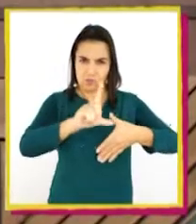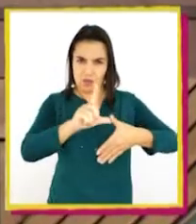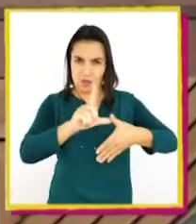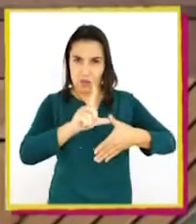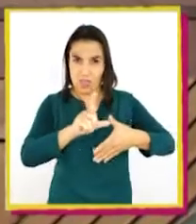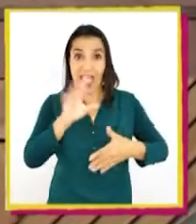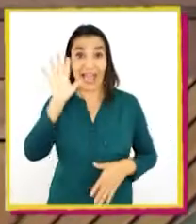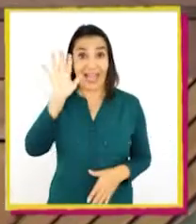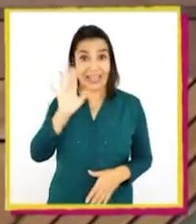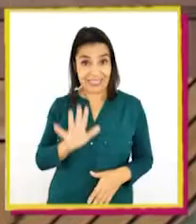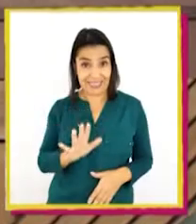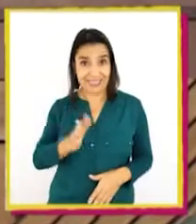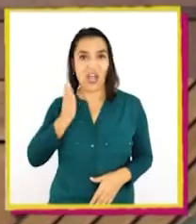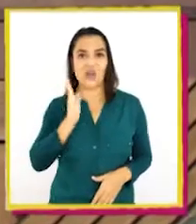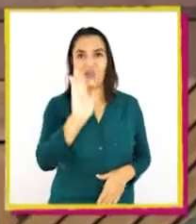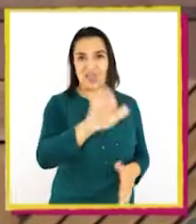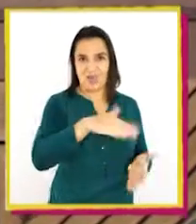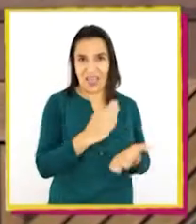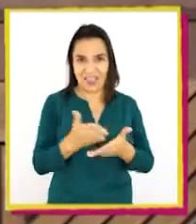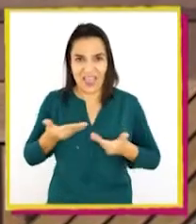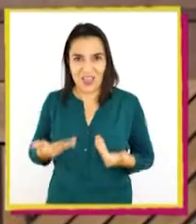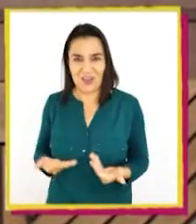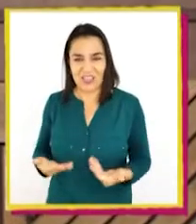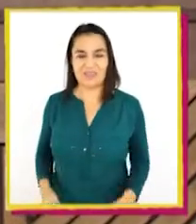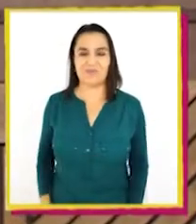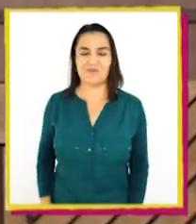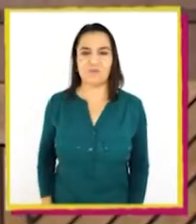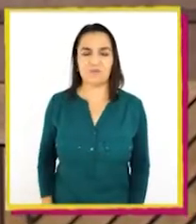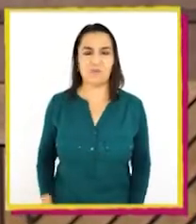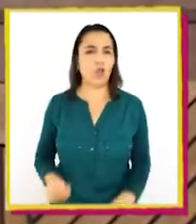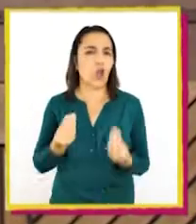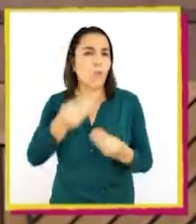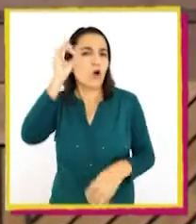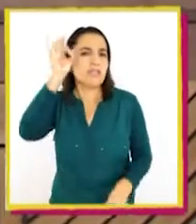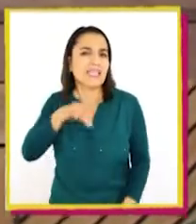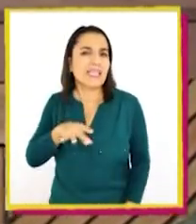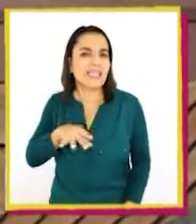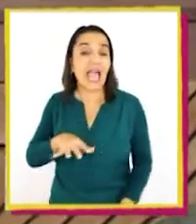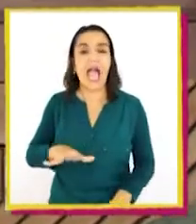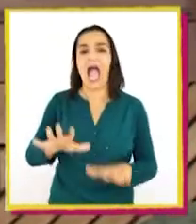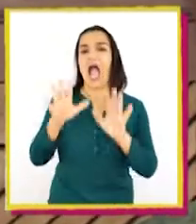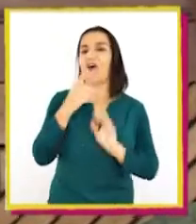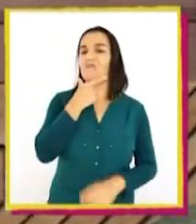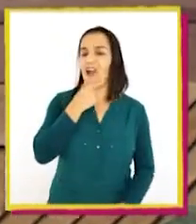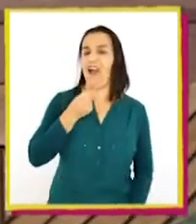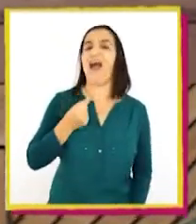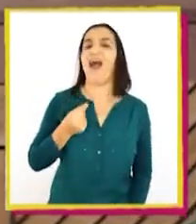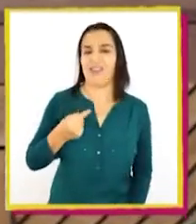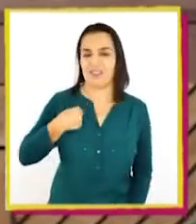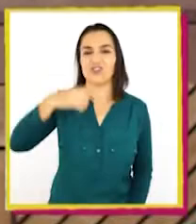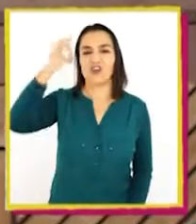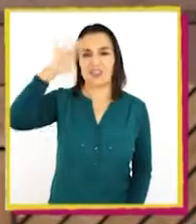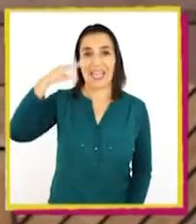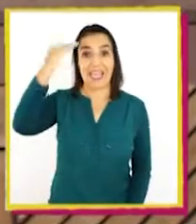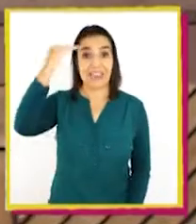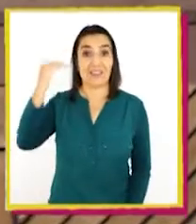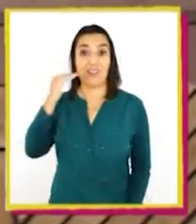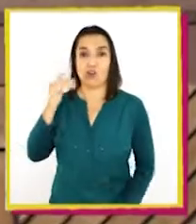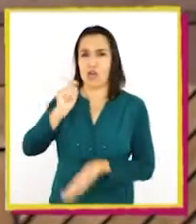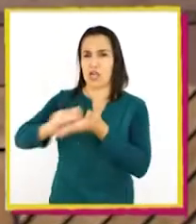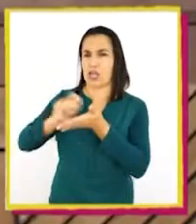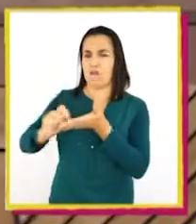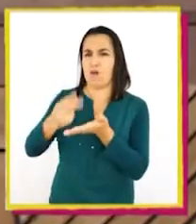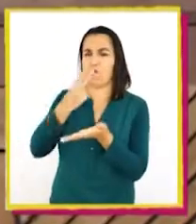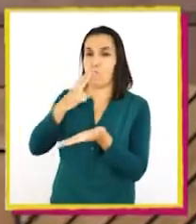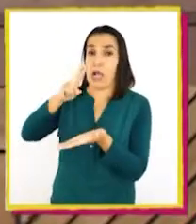una cualidad que se mantiene hasta hoy. ¿Qué? ¿Cómo lo sé? Ah, pues muy fácil, porque Cristóbal Colón